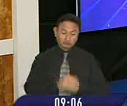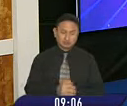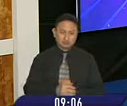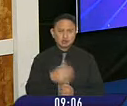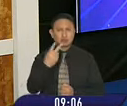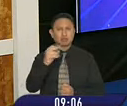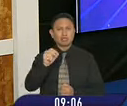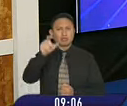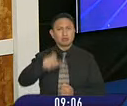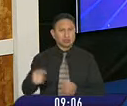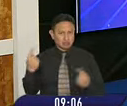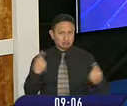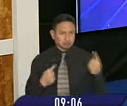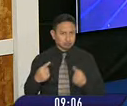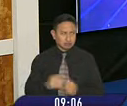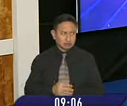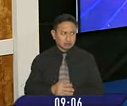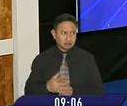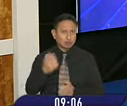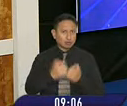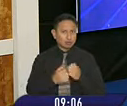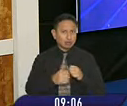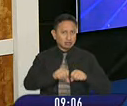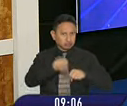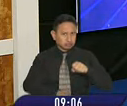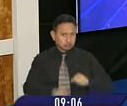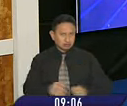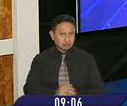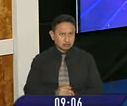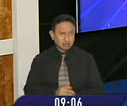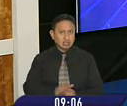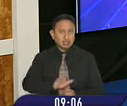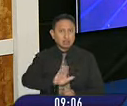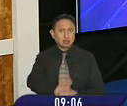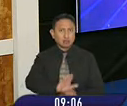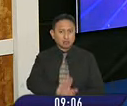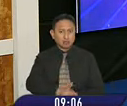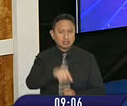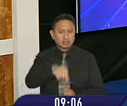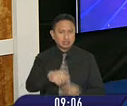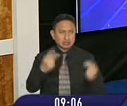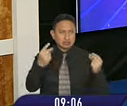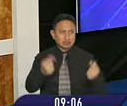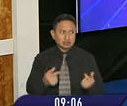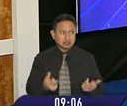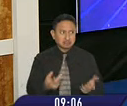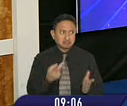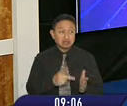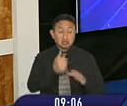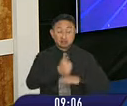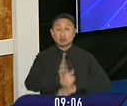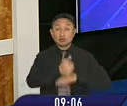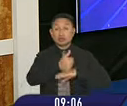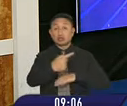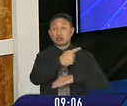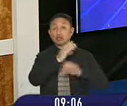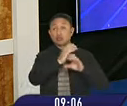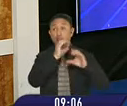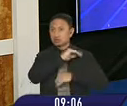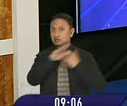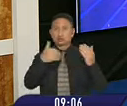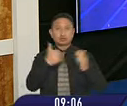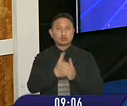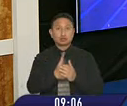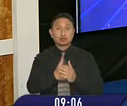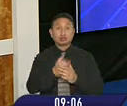de heridos. ¿Qué será? ¿Problema técnico? ¿Será que se le fueron los frenos? ¿Velocidad? Las autoridades, los buses en todas nuestras